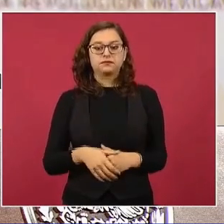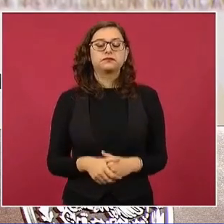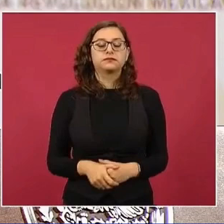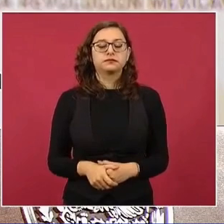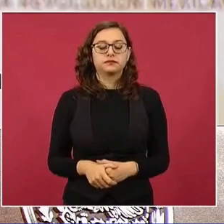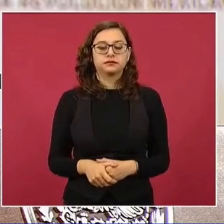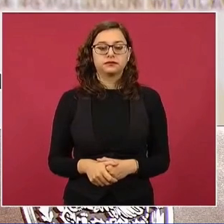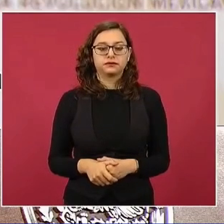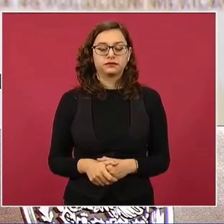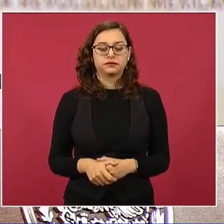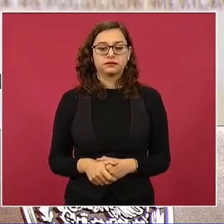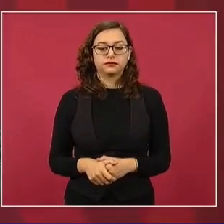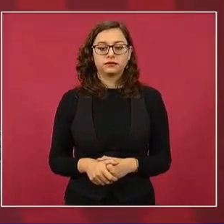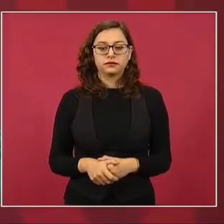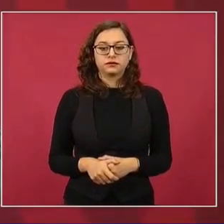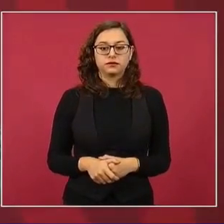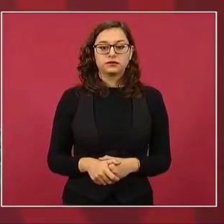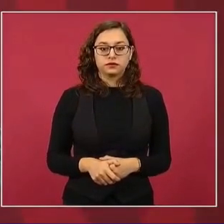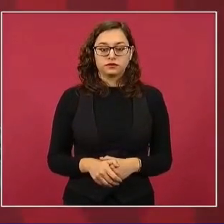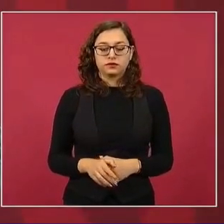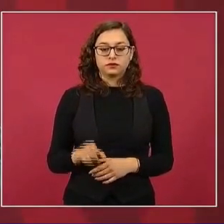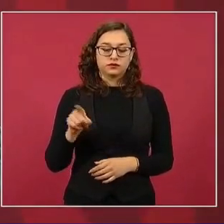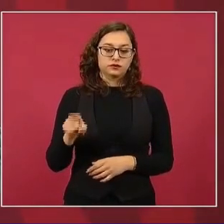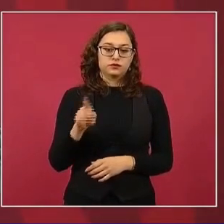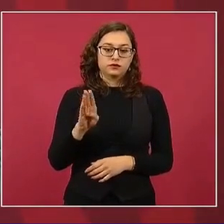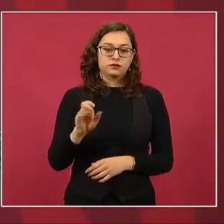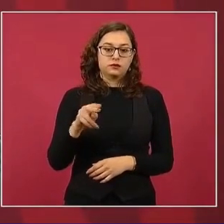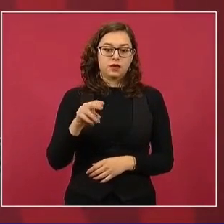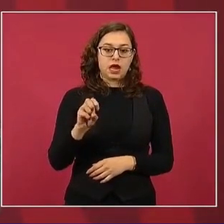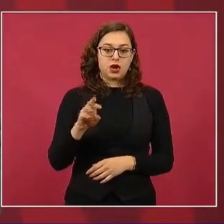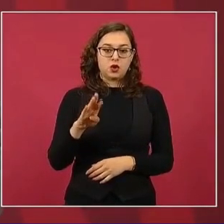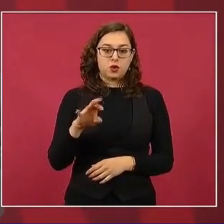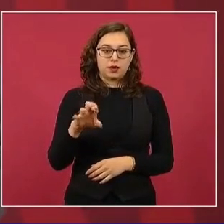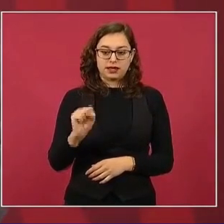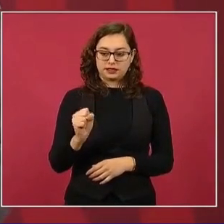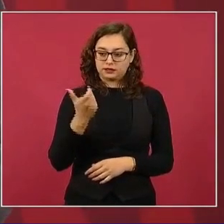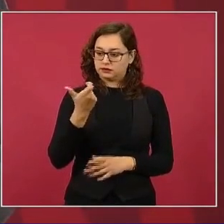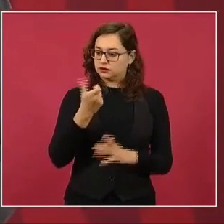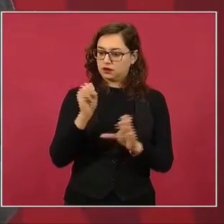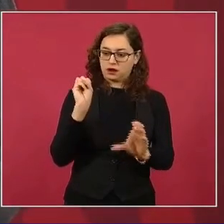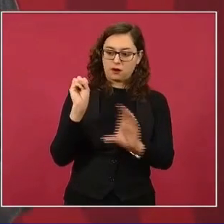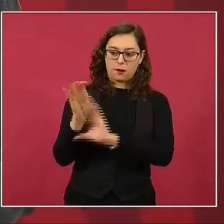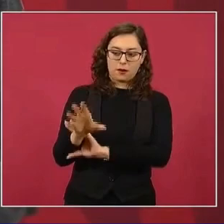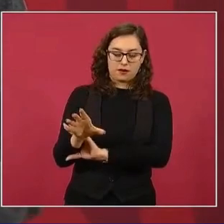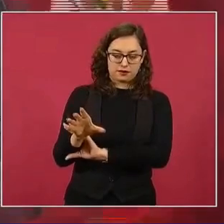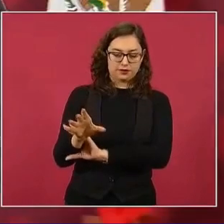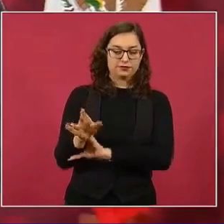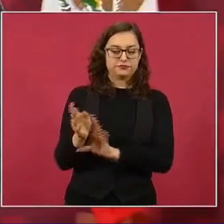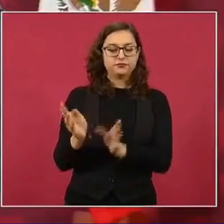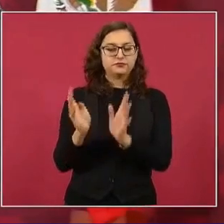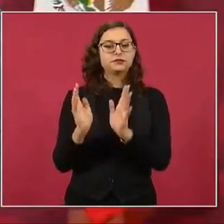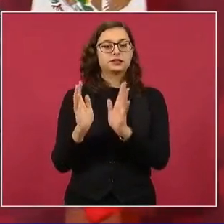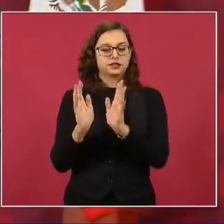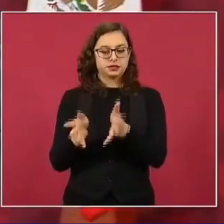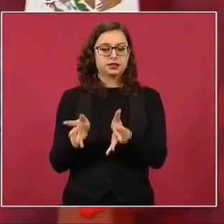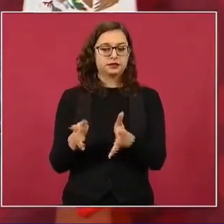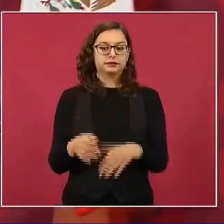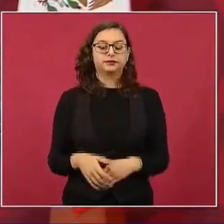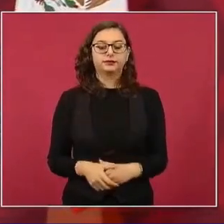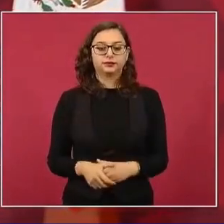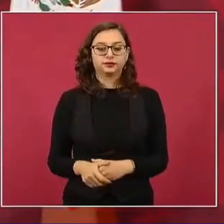en especial Manobras, ya transfirió los recursos a